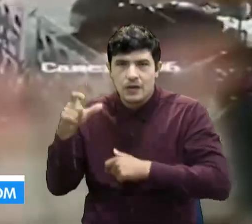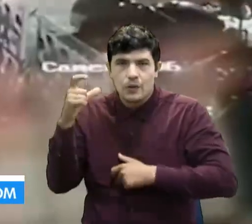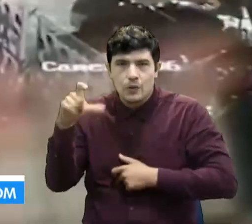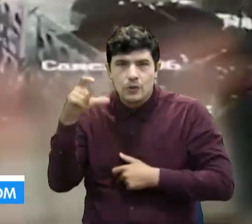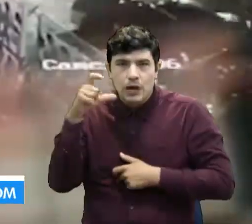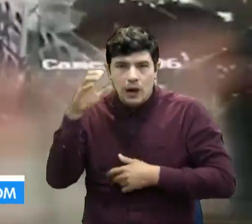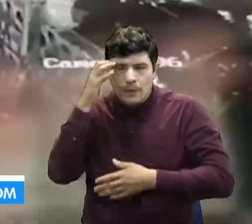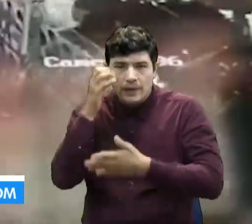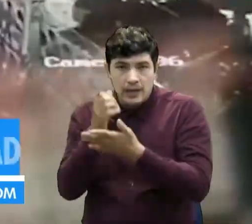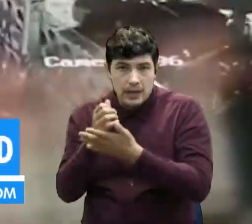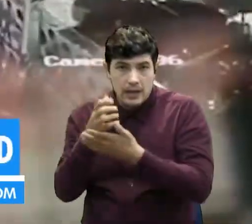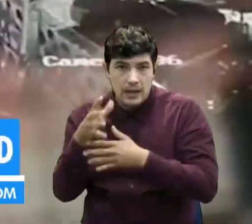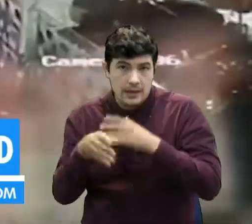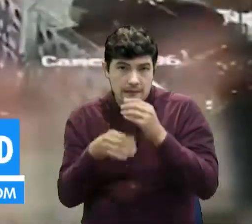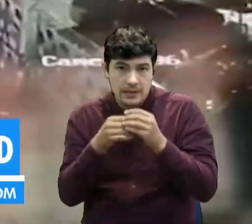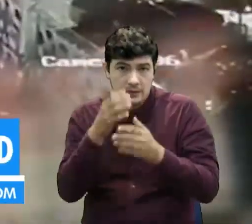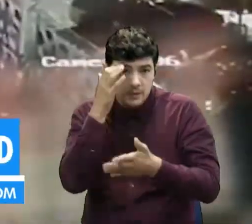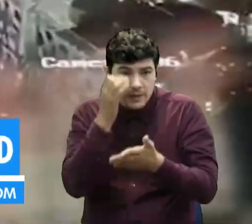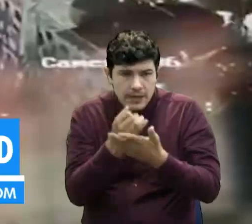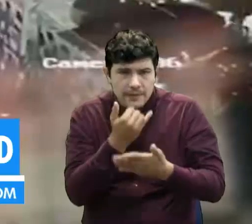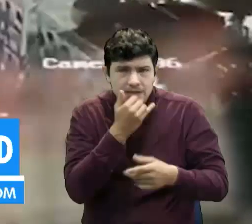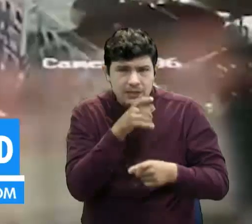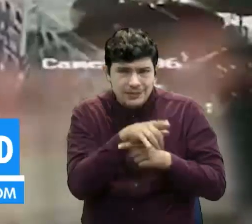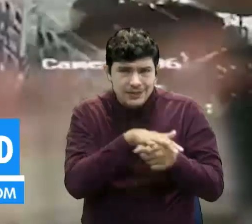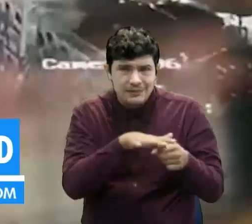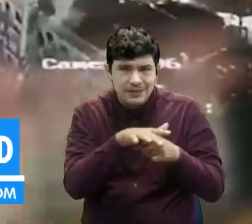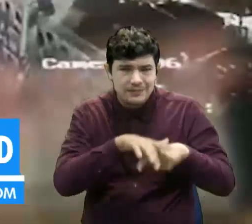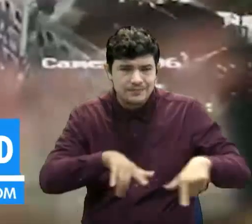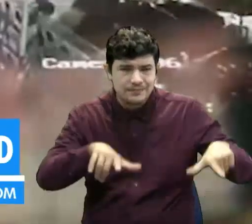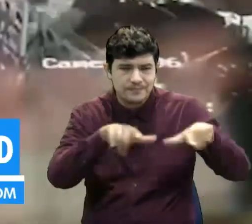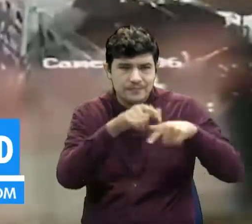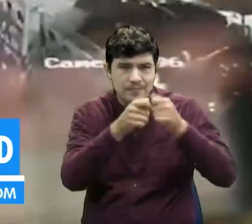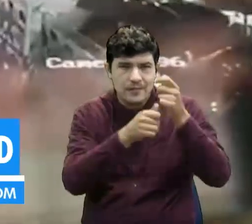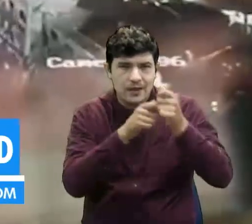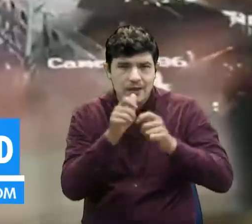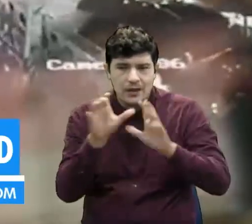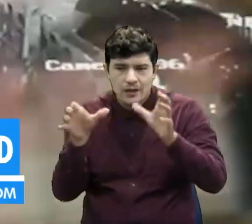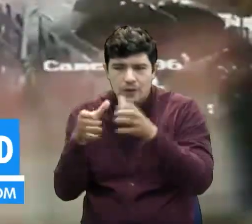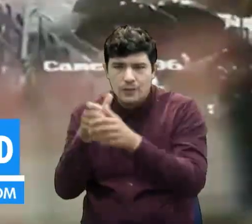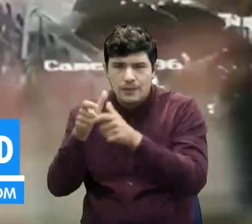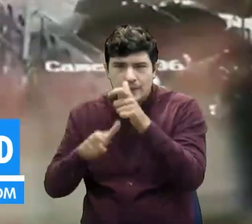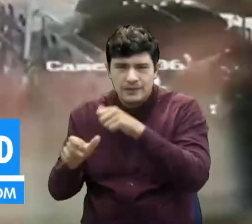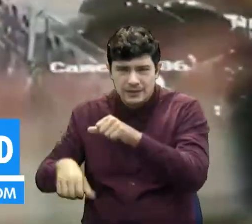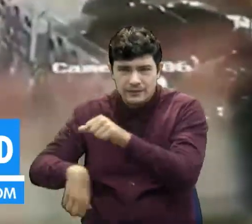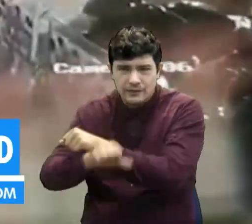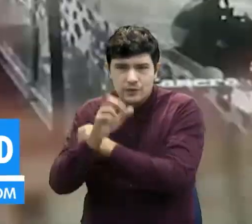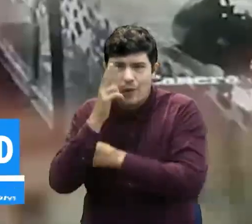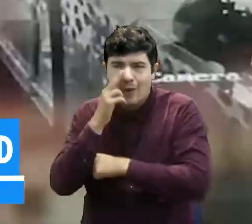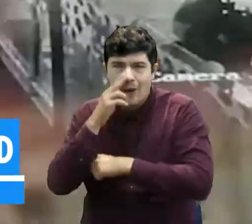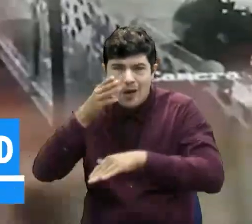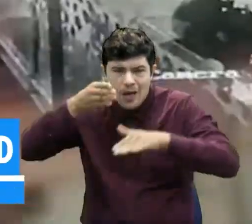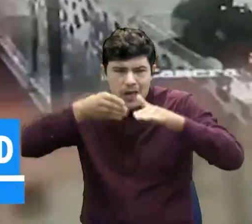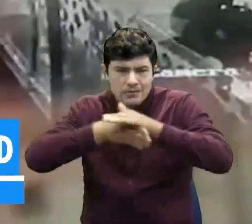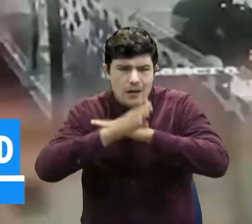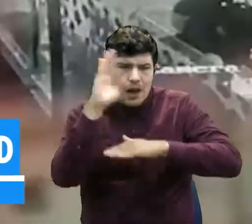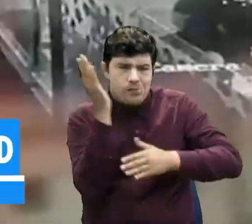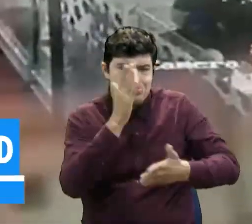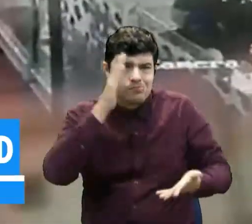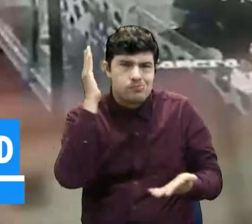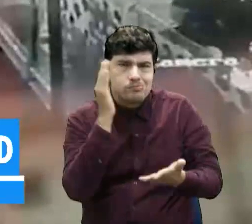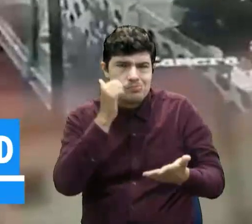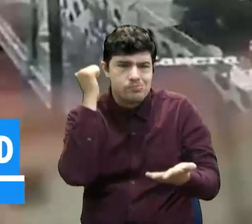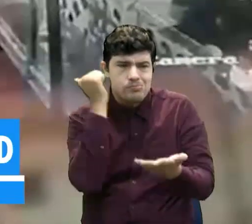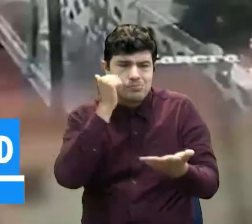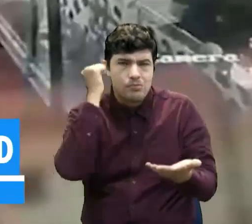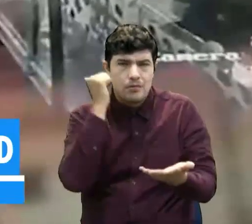en el establecimiento comercial en la Avenida Libertadores, donde un grupo de personas irrumpió la tranquilidad de los clientes con machetes y cuchillos. Pues